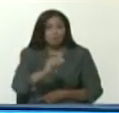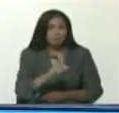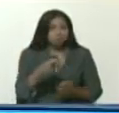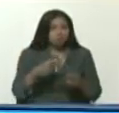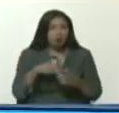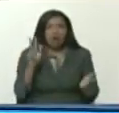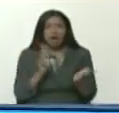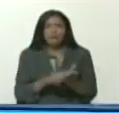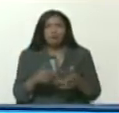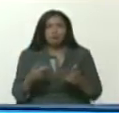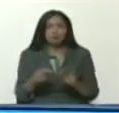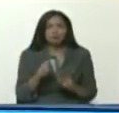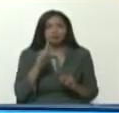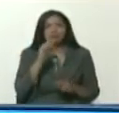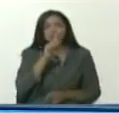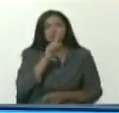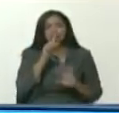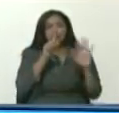Aprobado los